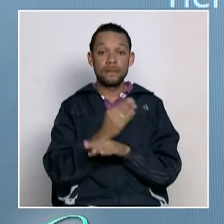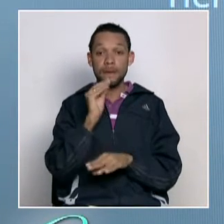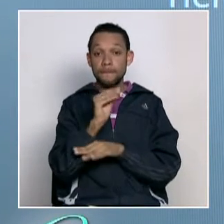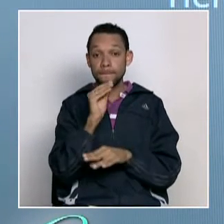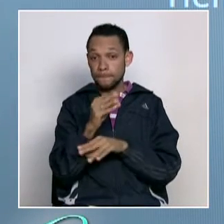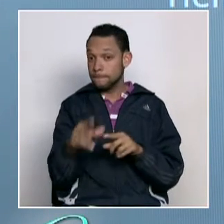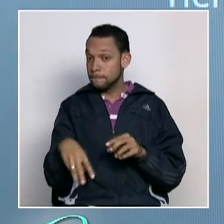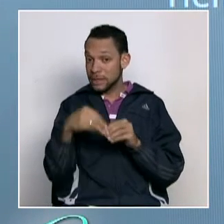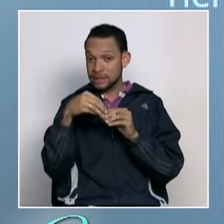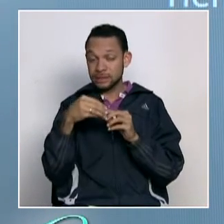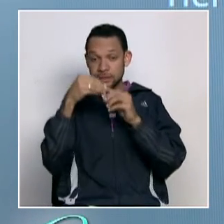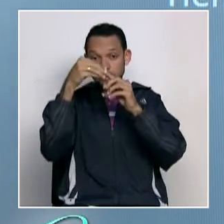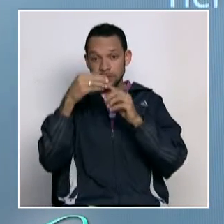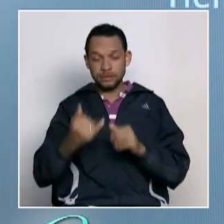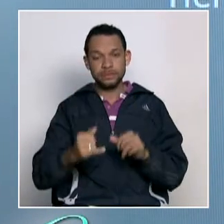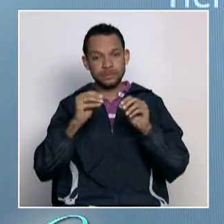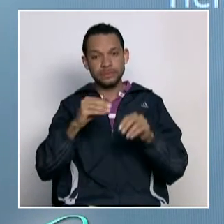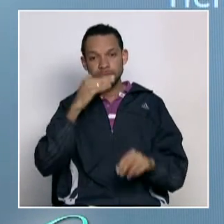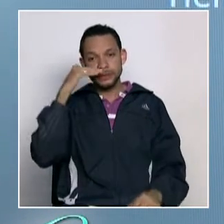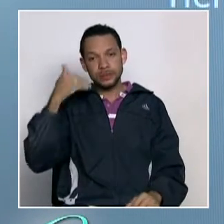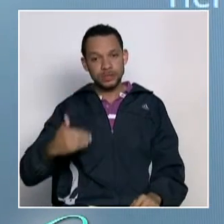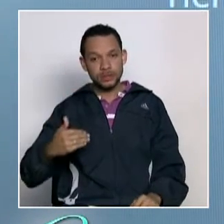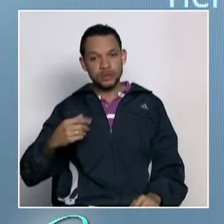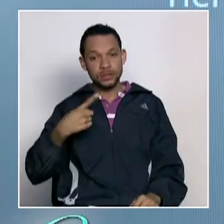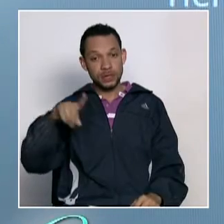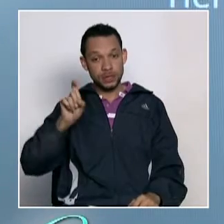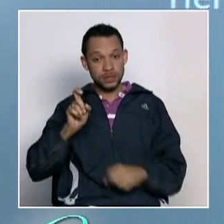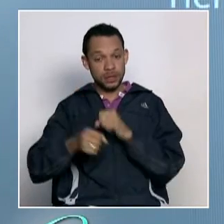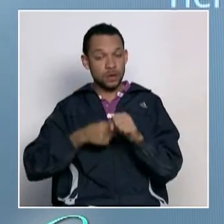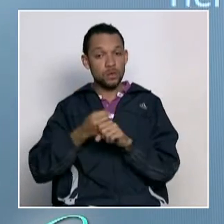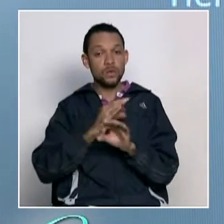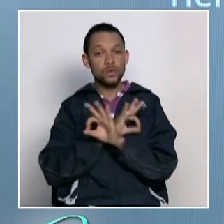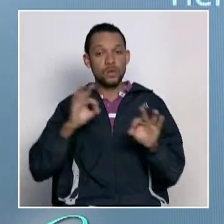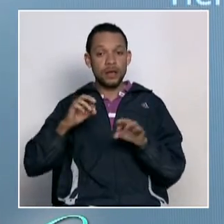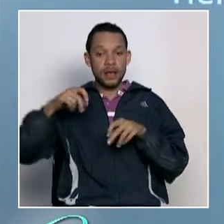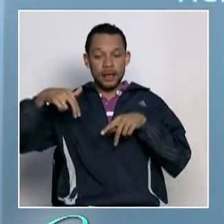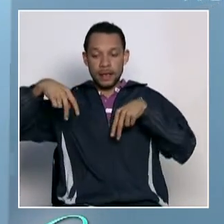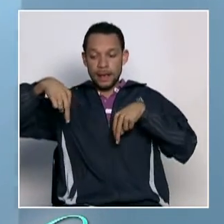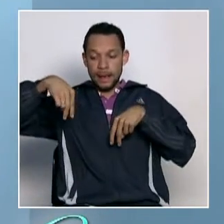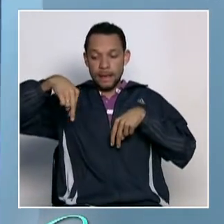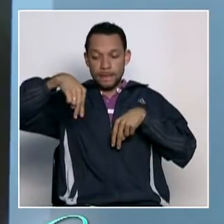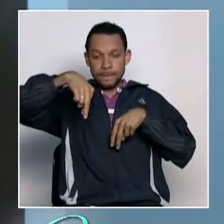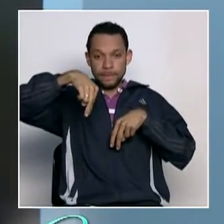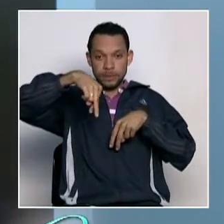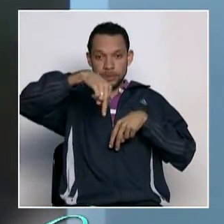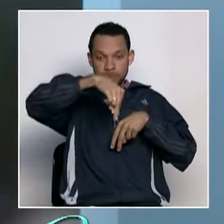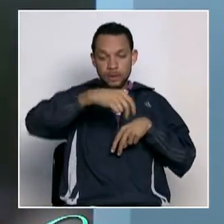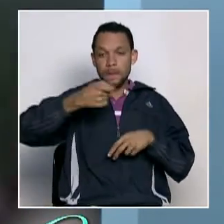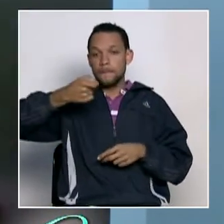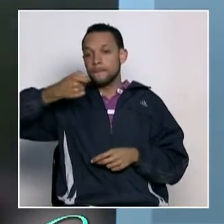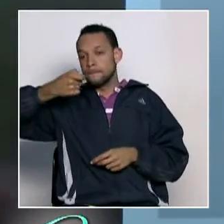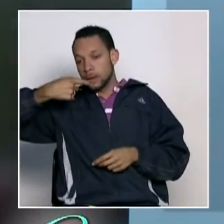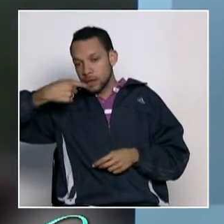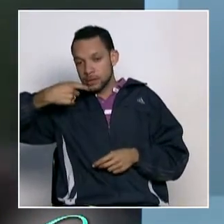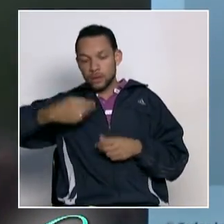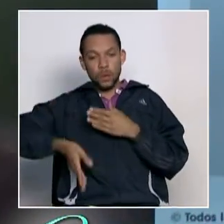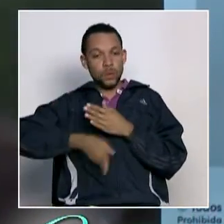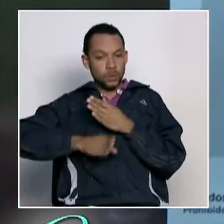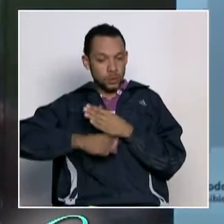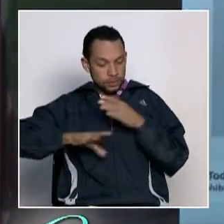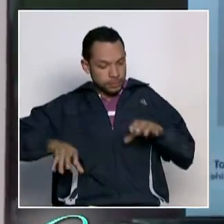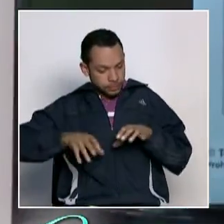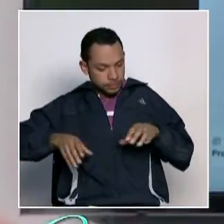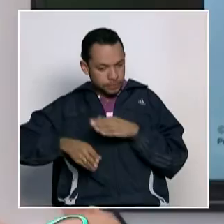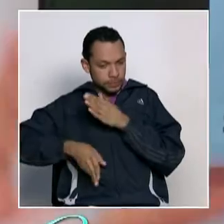este caso en específico. El niño no volvió a salir a ninguna parte porque él tomaba los anticonvulsivantes y continuaba